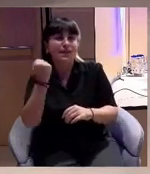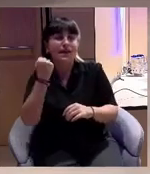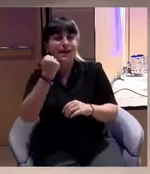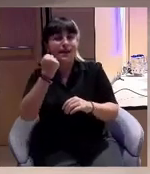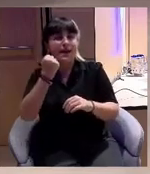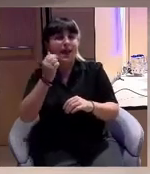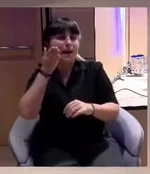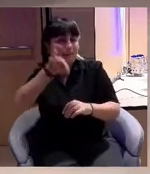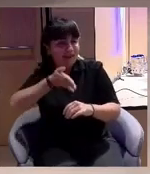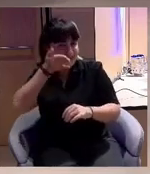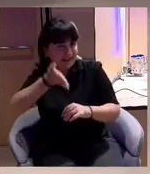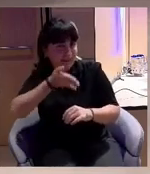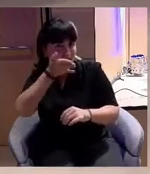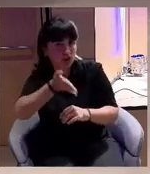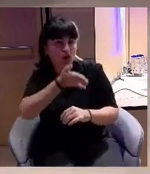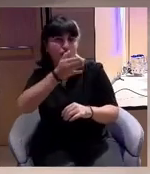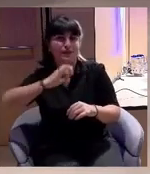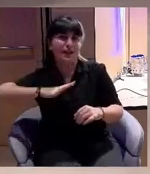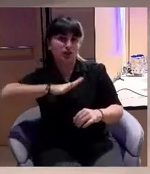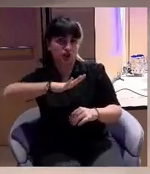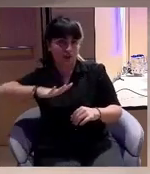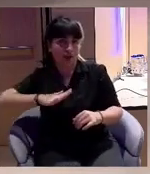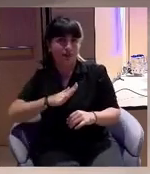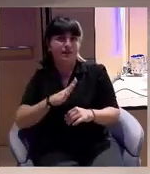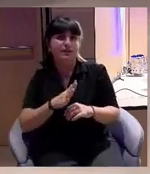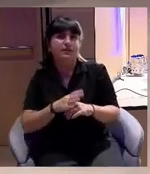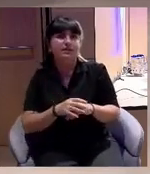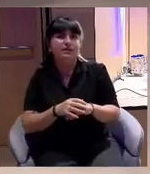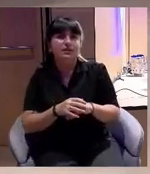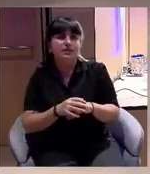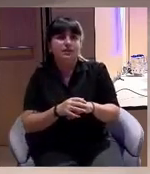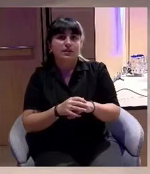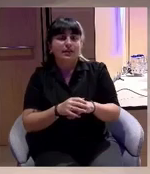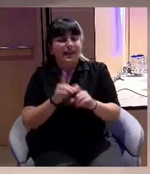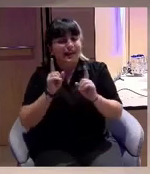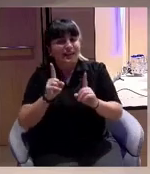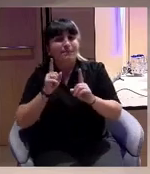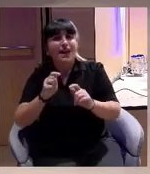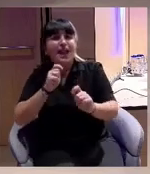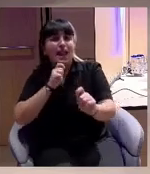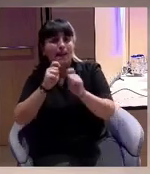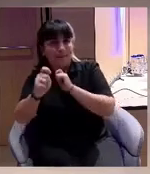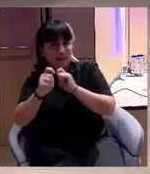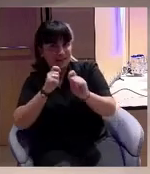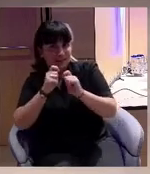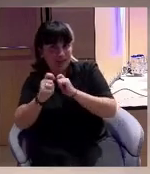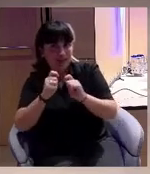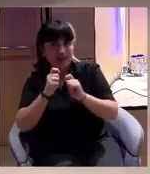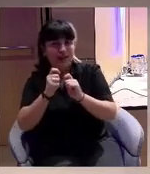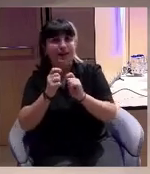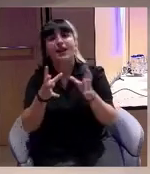civil y de la prensa en estos procesos de generación de información en las campañas